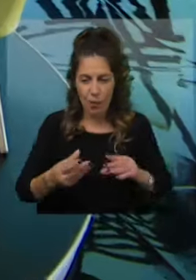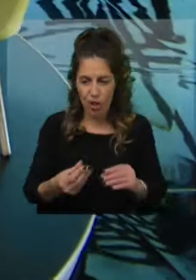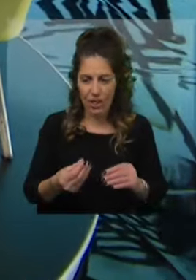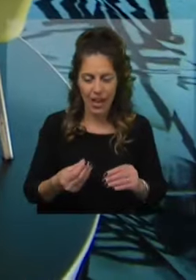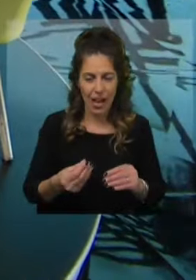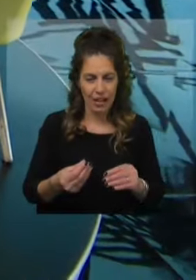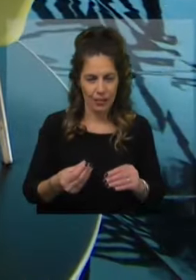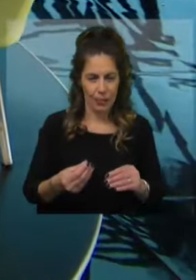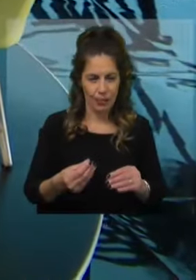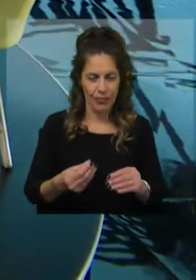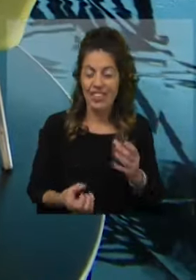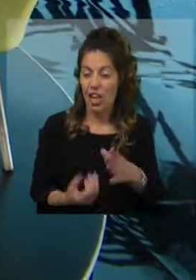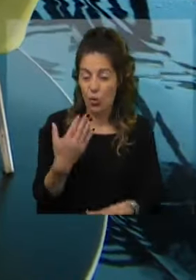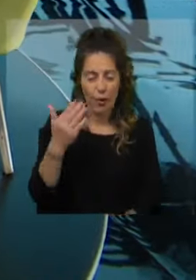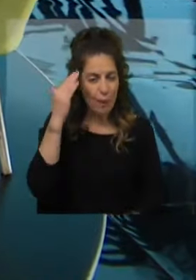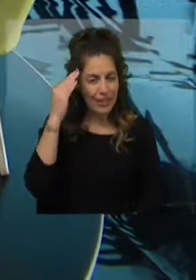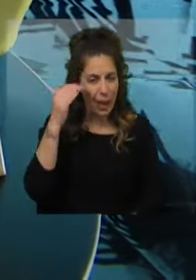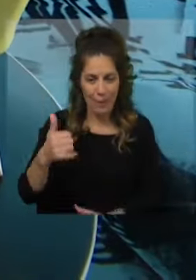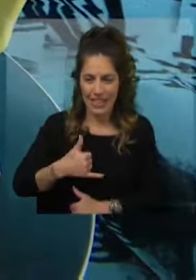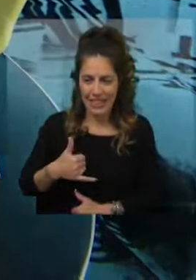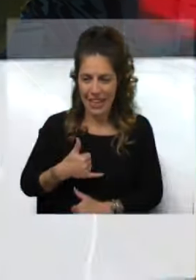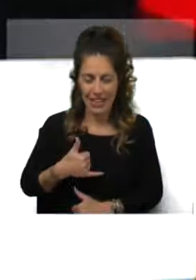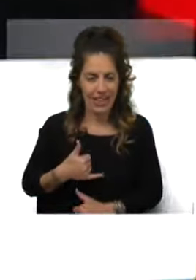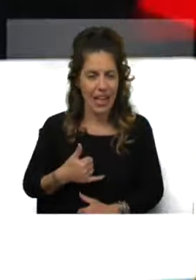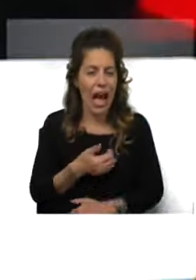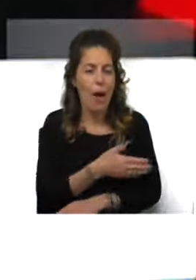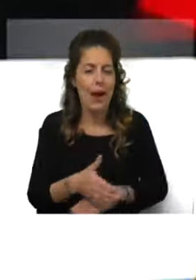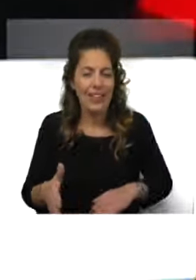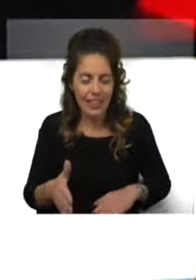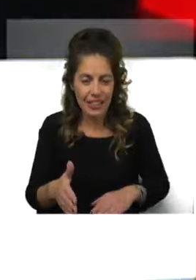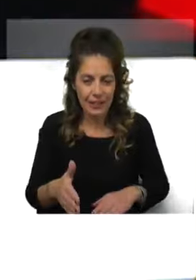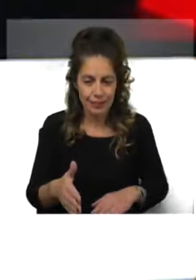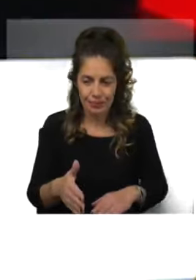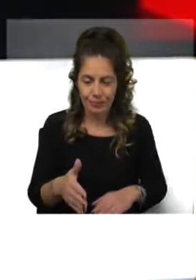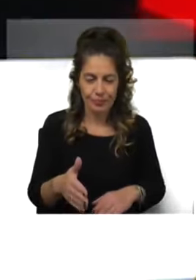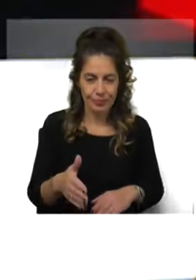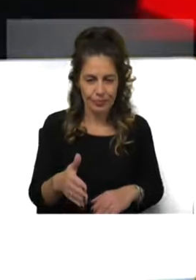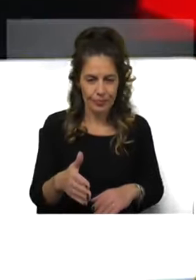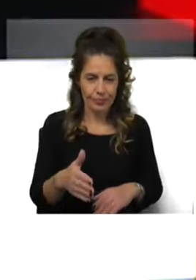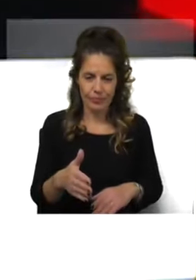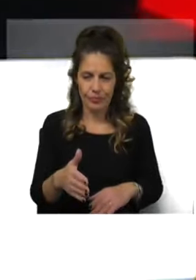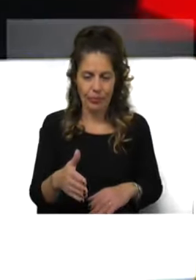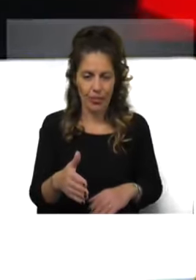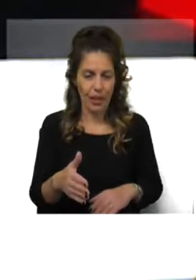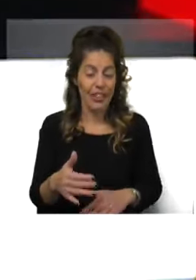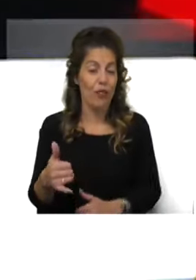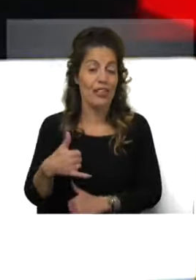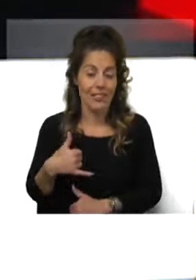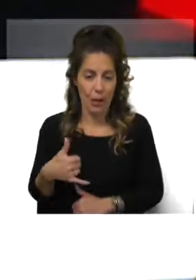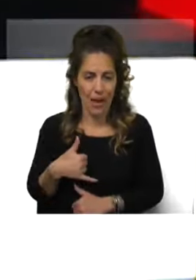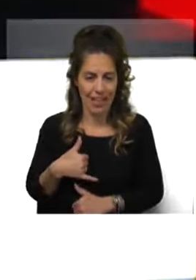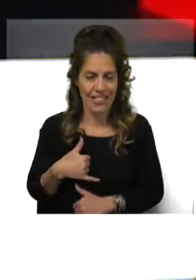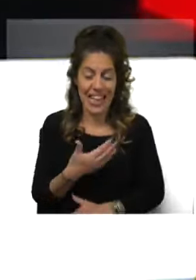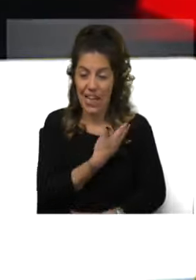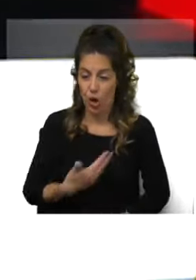eh Esa nueva mentalidad militar si se quiere a partir de bueno eh fuerzas armadas en